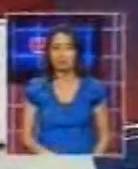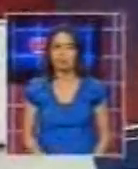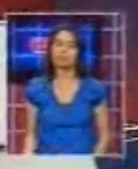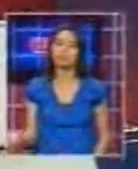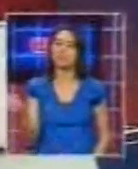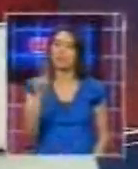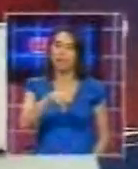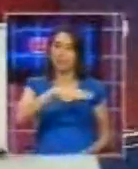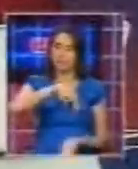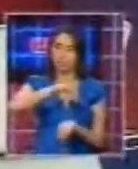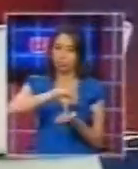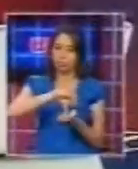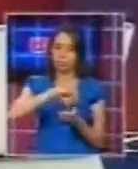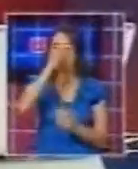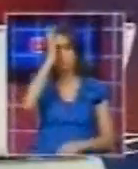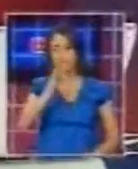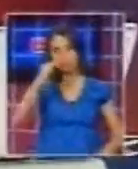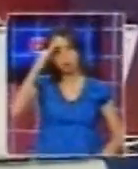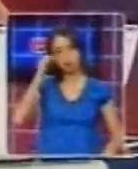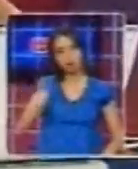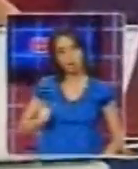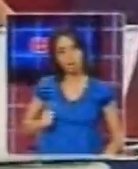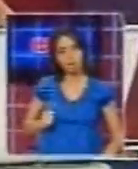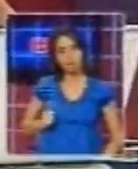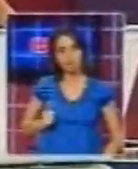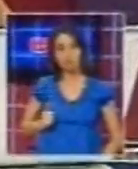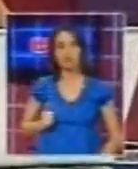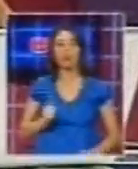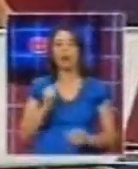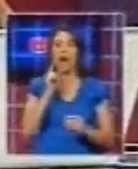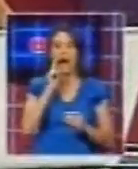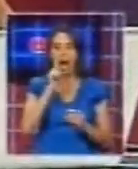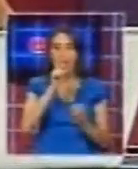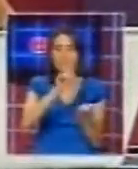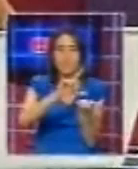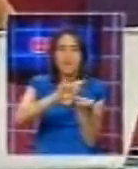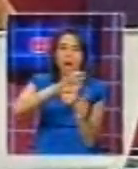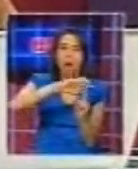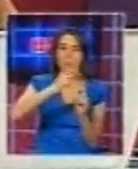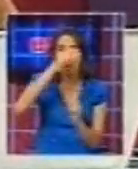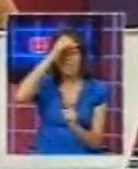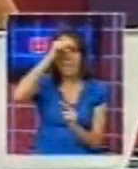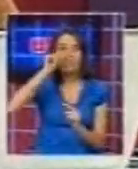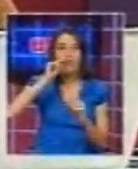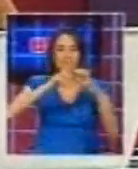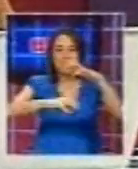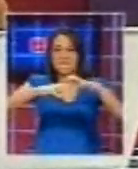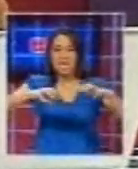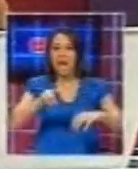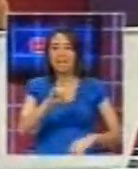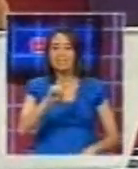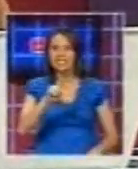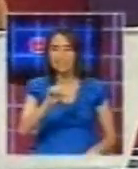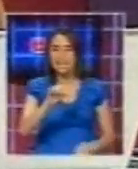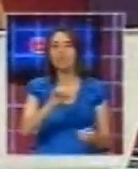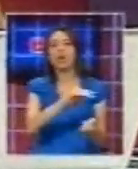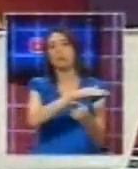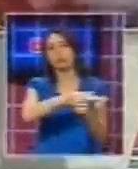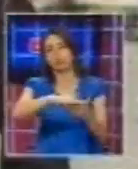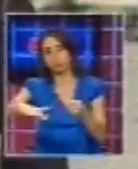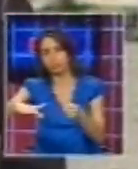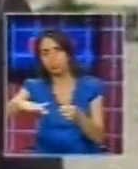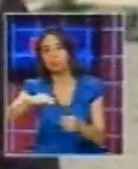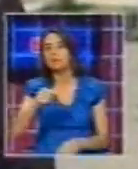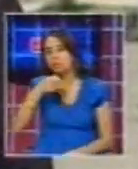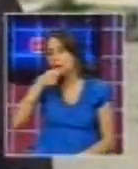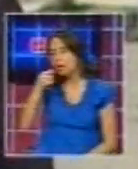Volvemos aquí a nuestro país. Personal del ejército derribó un silo en la comuna de Puente Alto. Tomamos contacto con Gonzalo Jiménez para que nos informe, nos cuente la